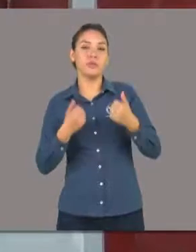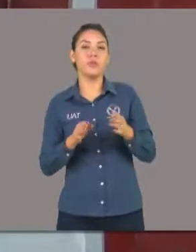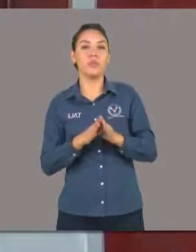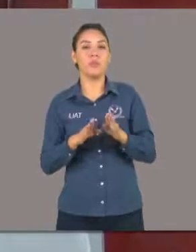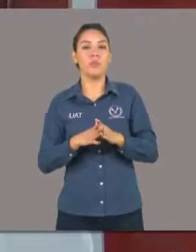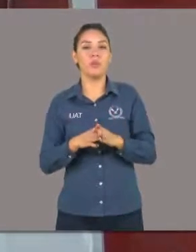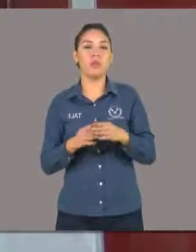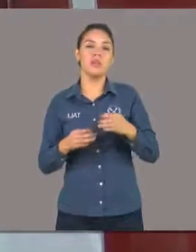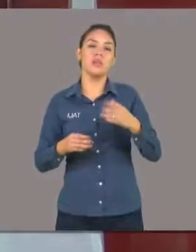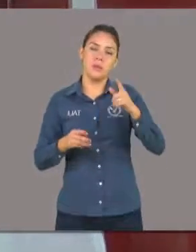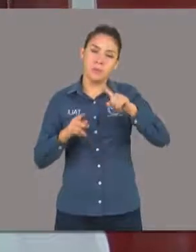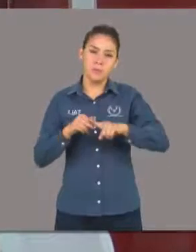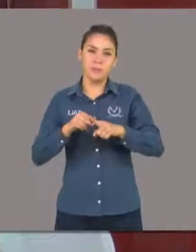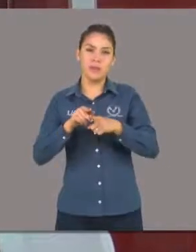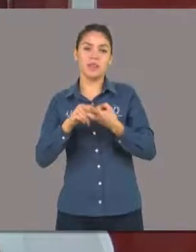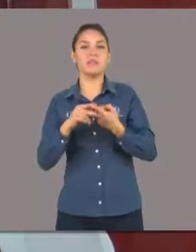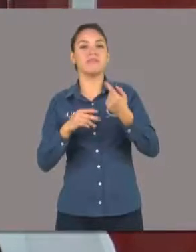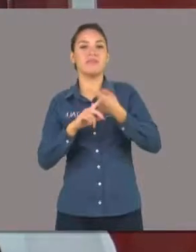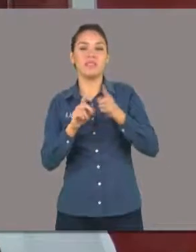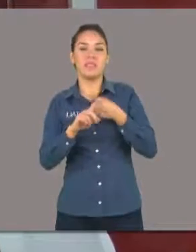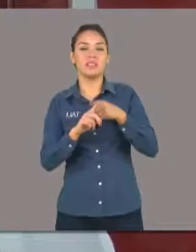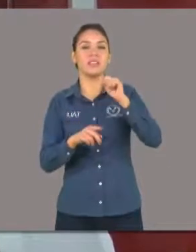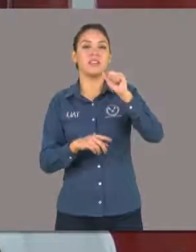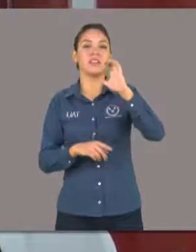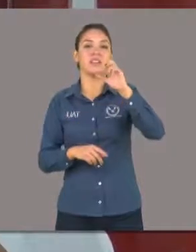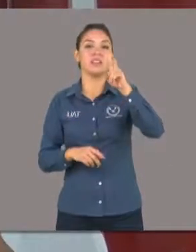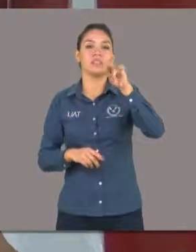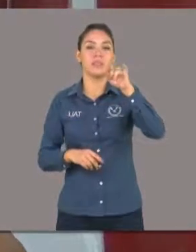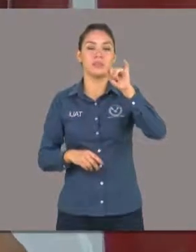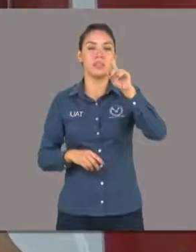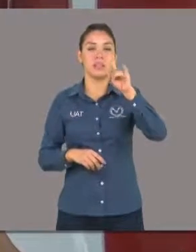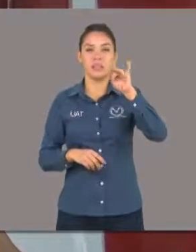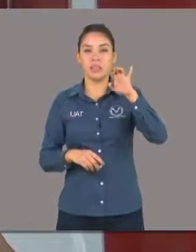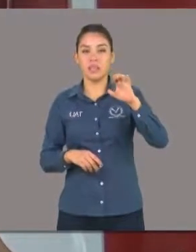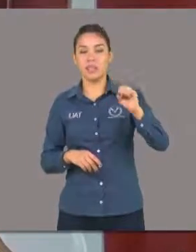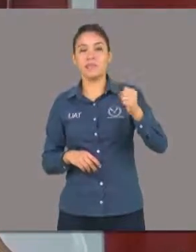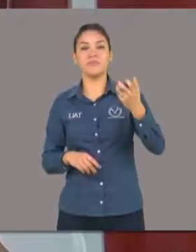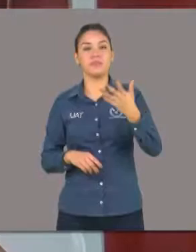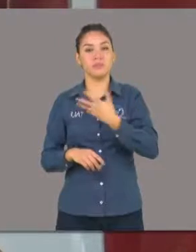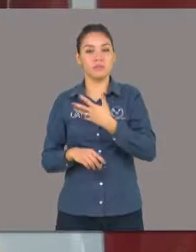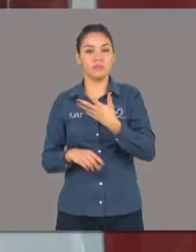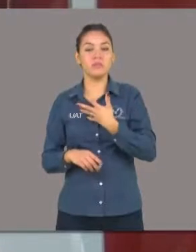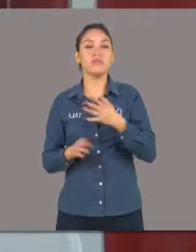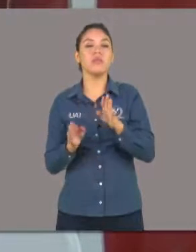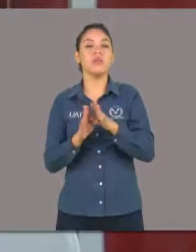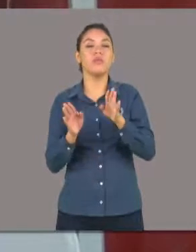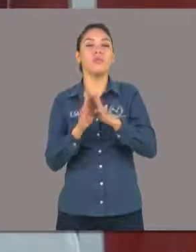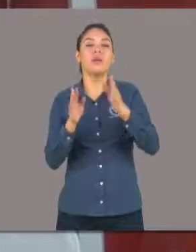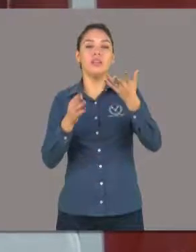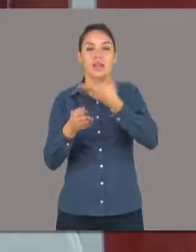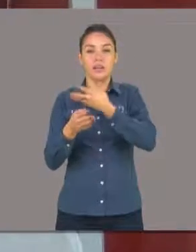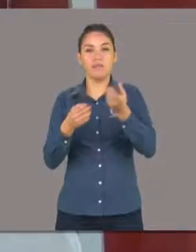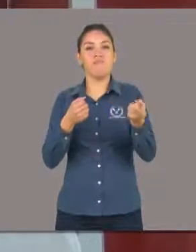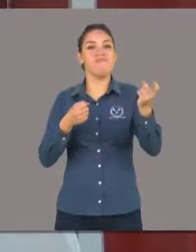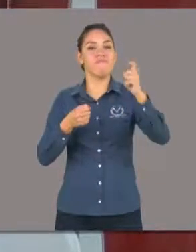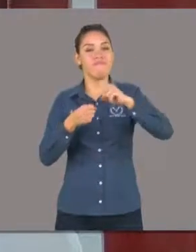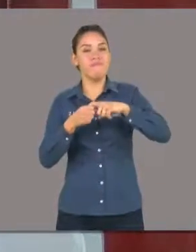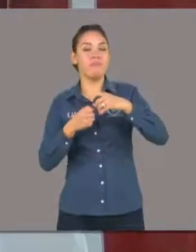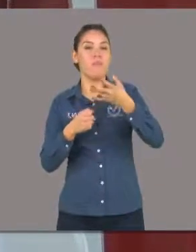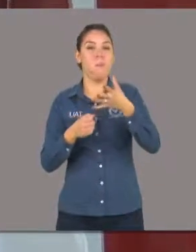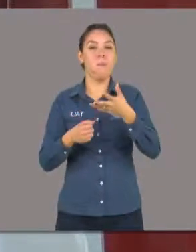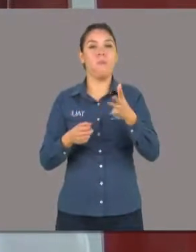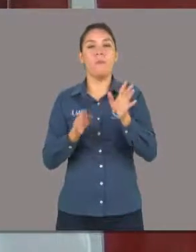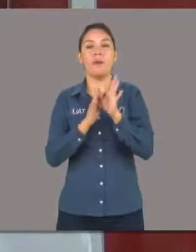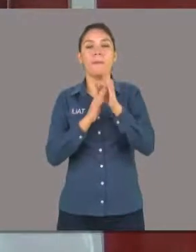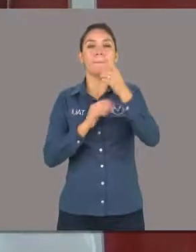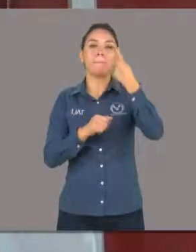pues reiniciando actividades que ya teníamos con un organismo que integra a las